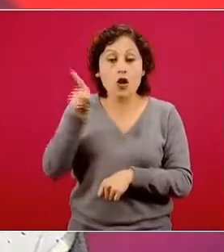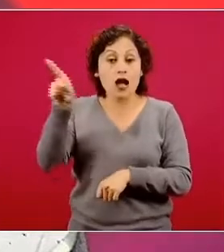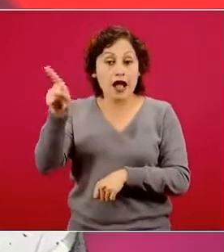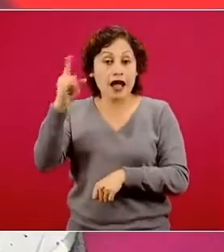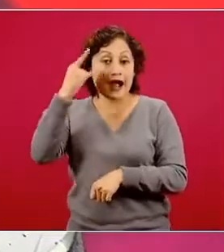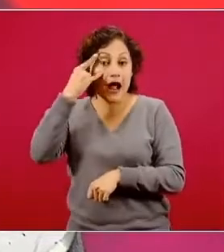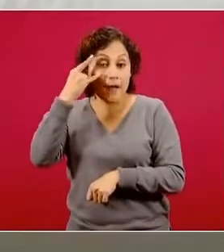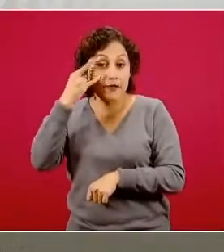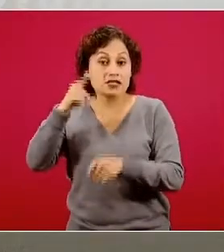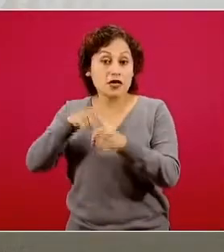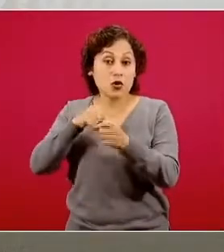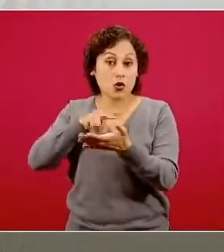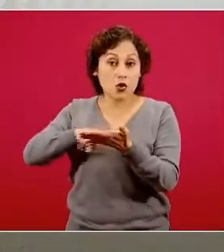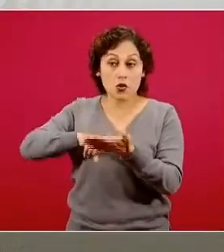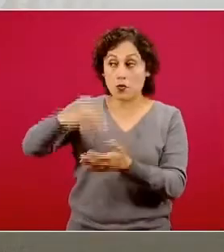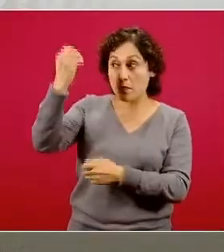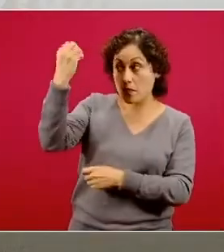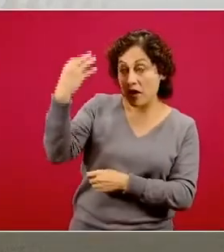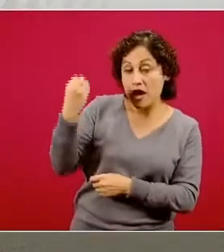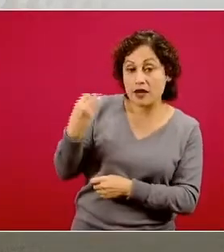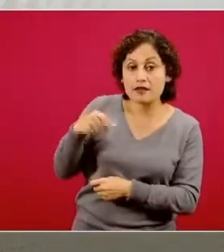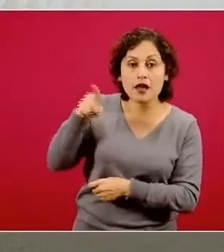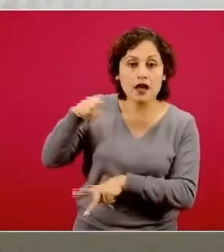ya en verde. Estamos